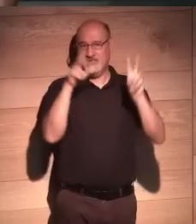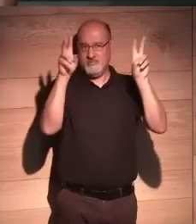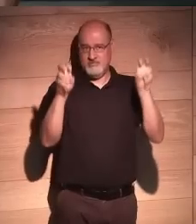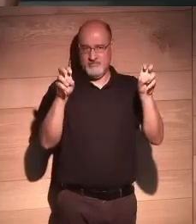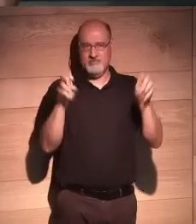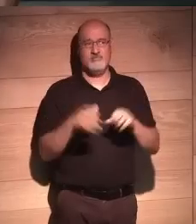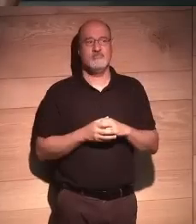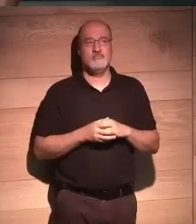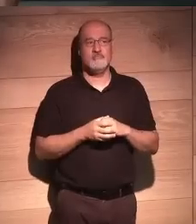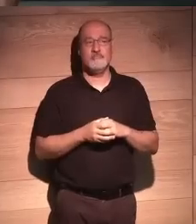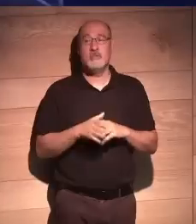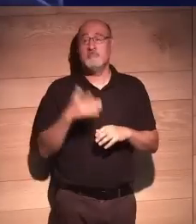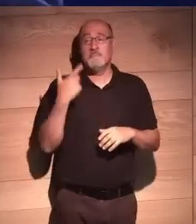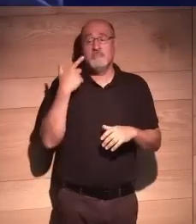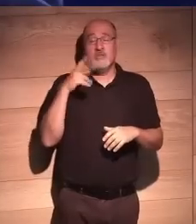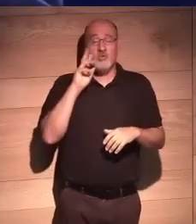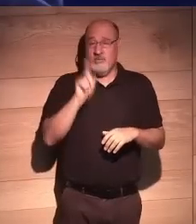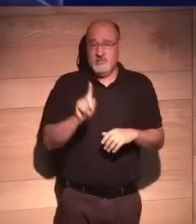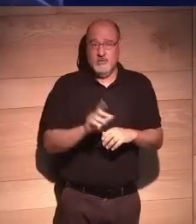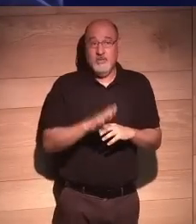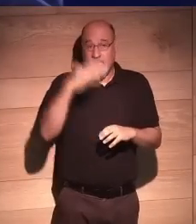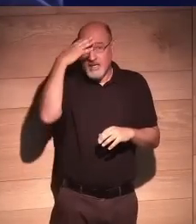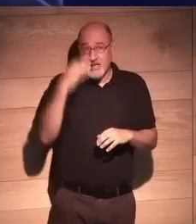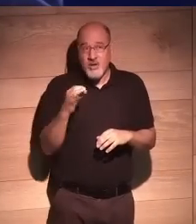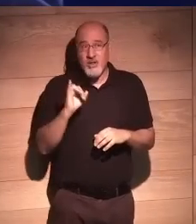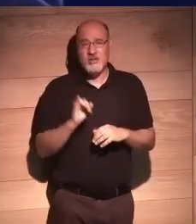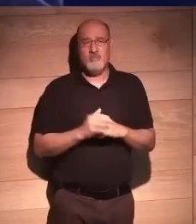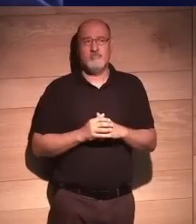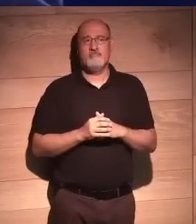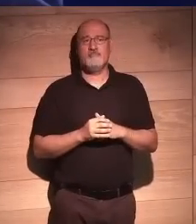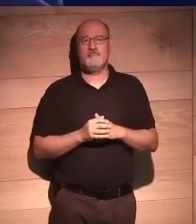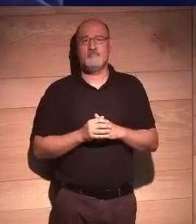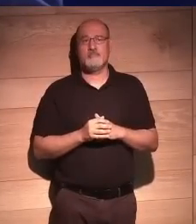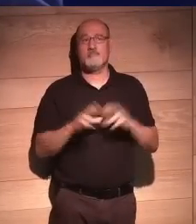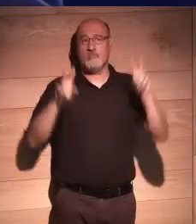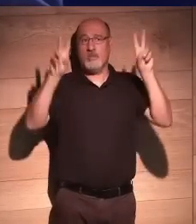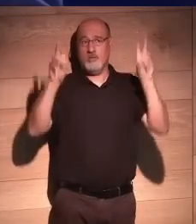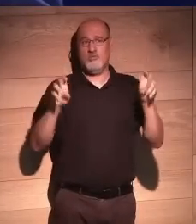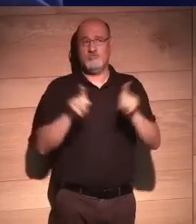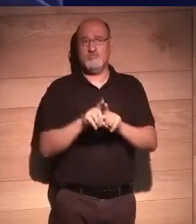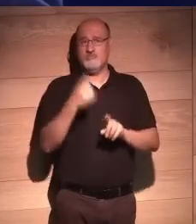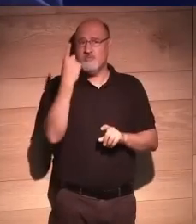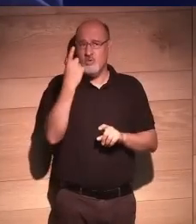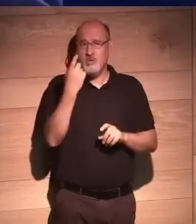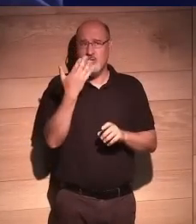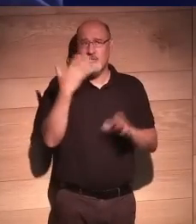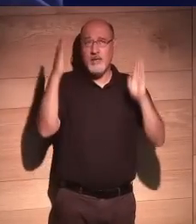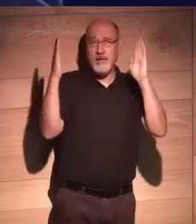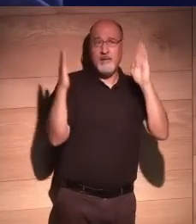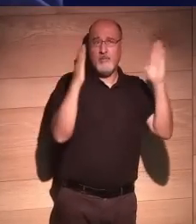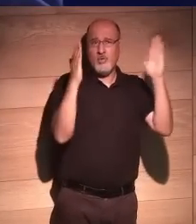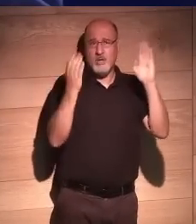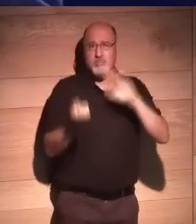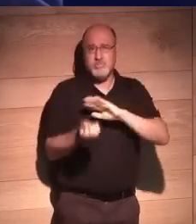muy interesante. En cualquier caso, creo que hay un asunto. Cuando uno recrea una